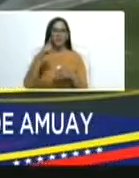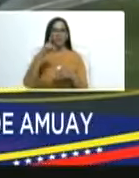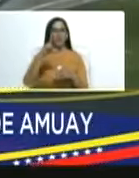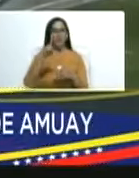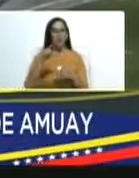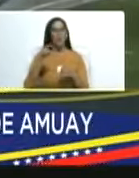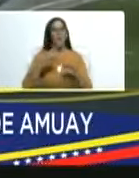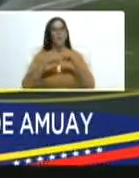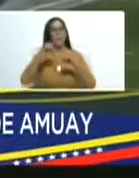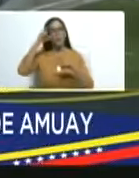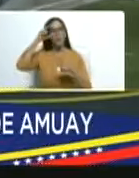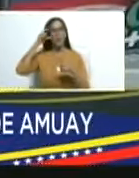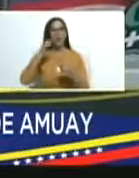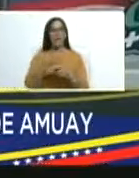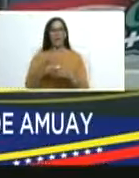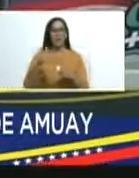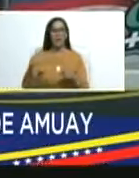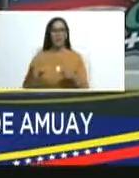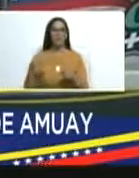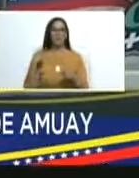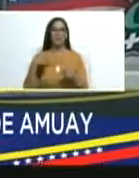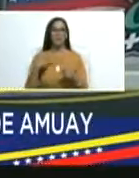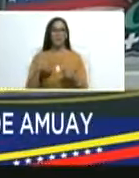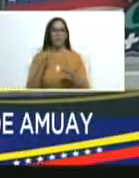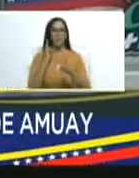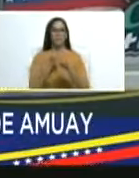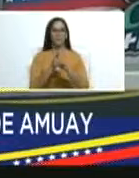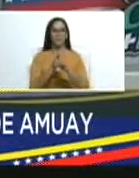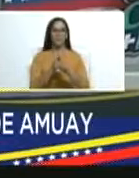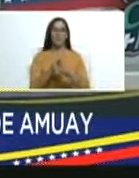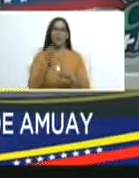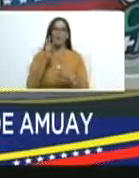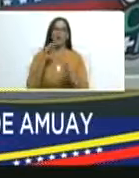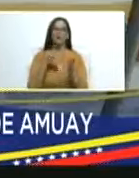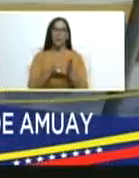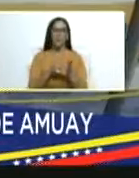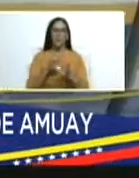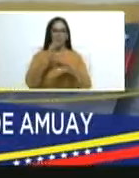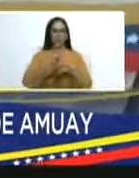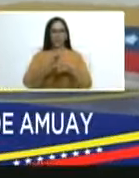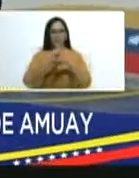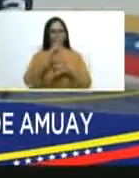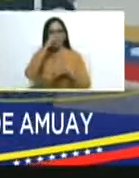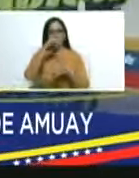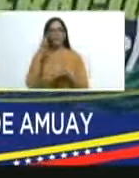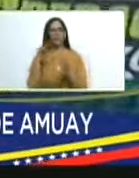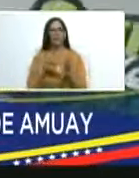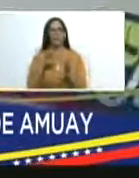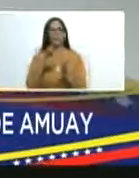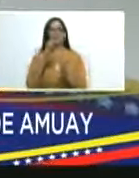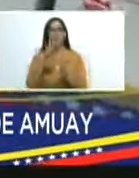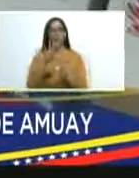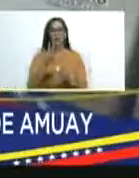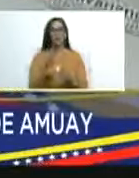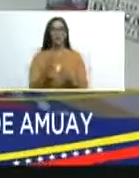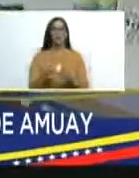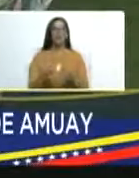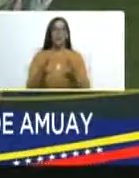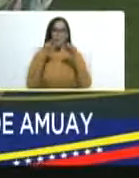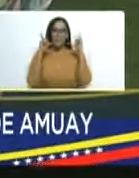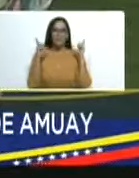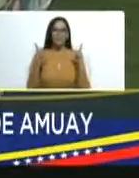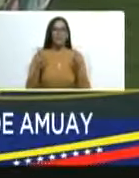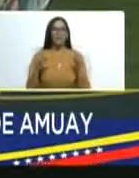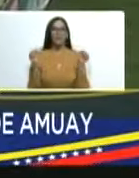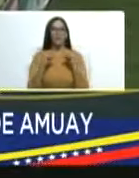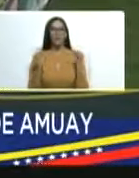por día en cada freezer de esto. Tenemos una meta sobre las 4.000 toneladas en este año 2024 de impactar con este